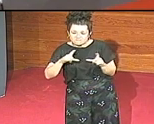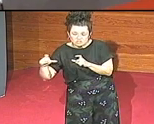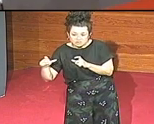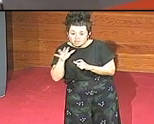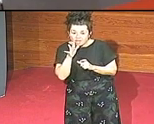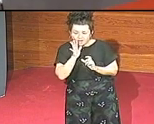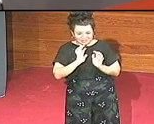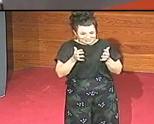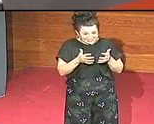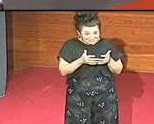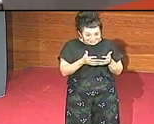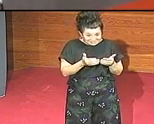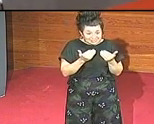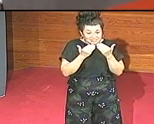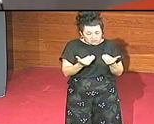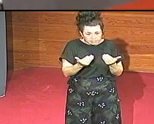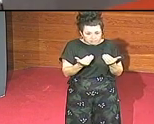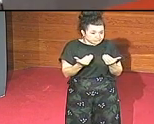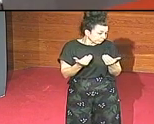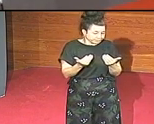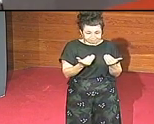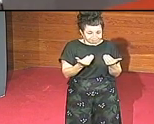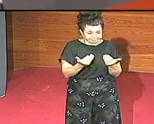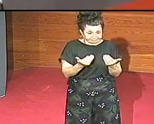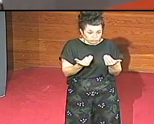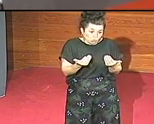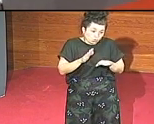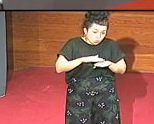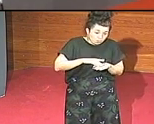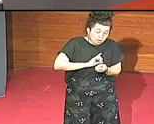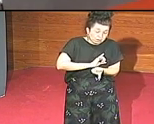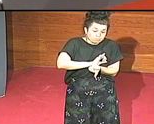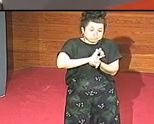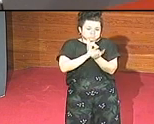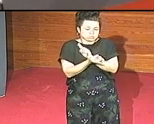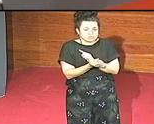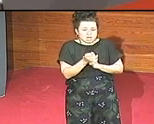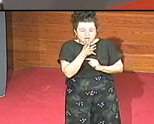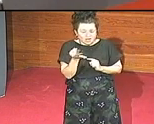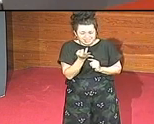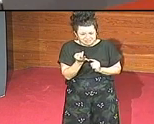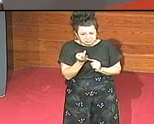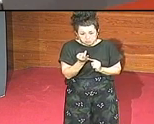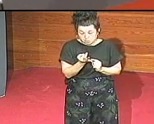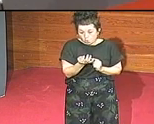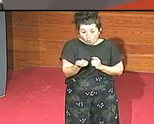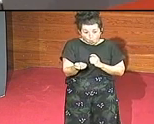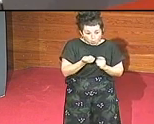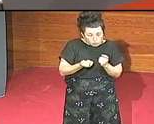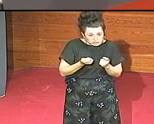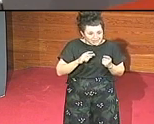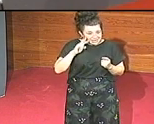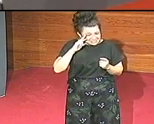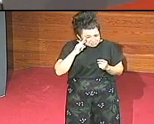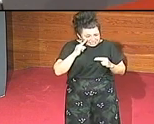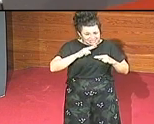todo eso ha cambiado y se ha caído entonces ahora da un vuelco gigante porque ahora tenemos que dominar editores web animación programas de gestión de